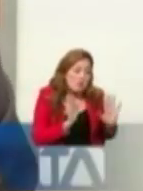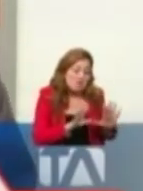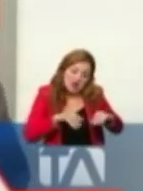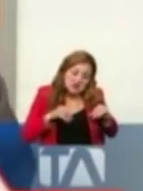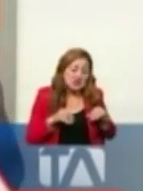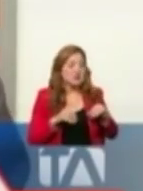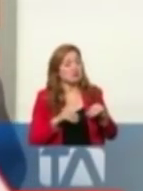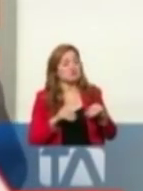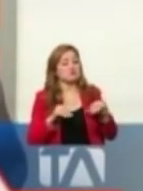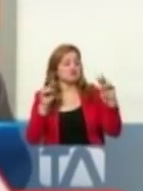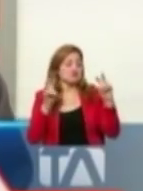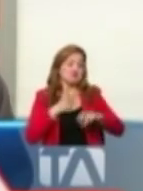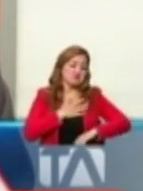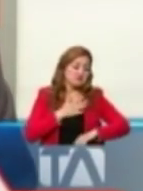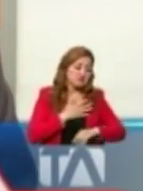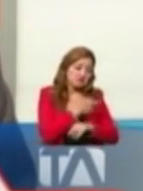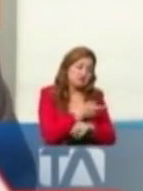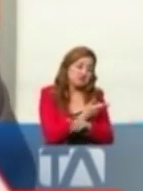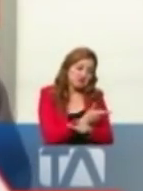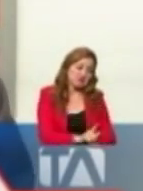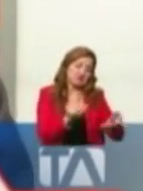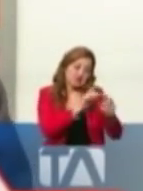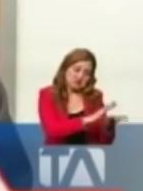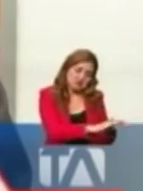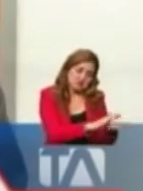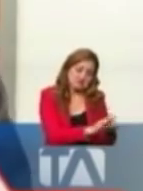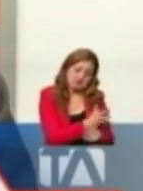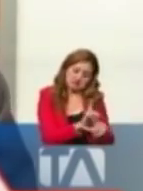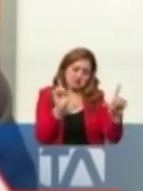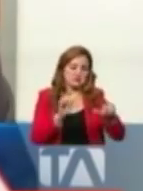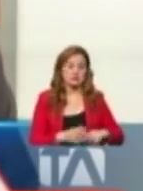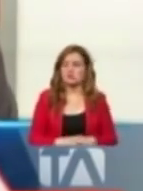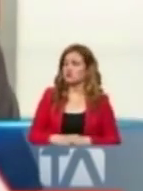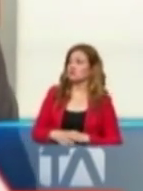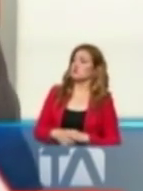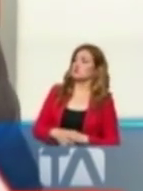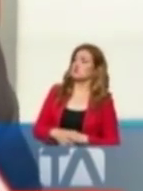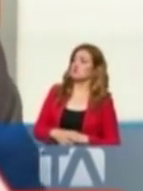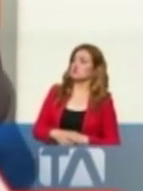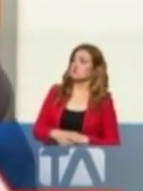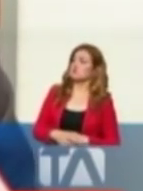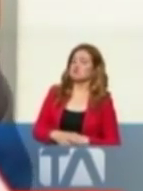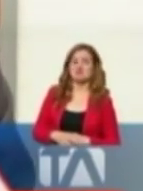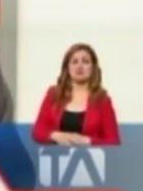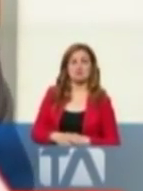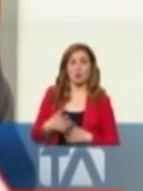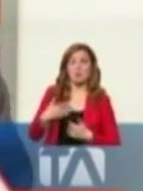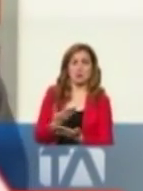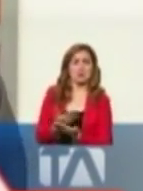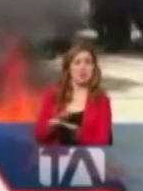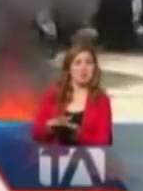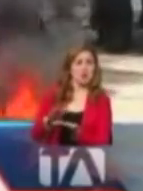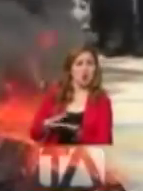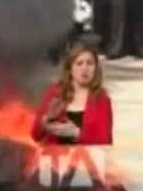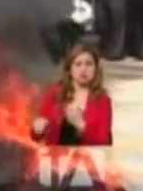unos 5 minutos que reaccionamos de la sentencia que nos dieron, me llamó me ofreció y a mí y a mis compañeros el